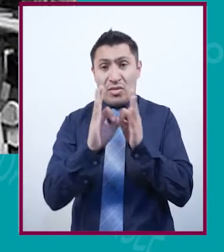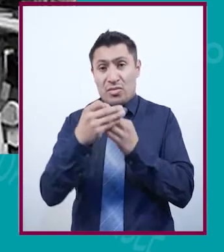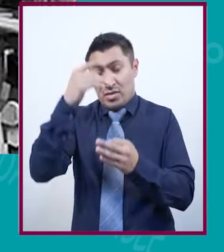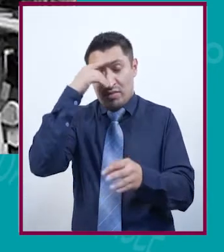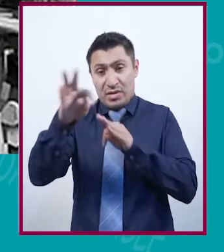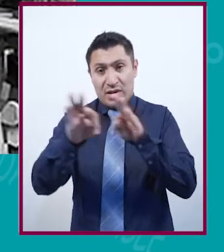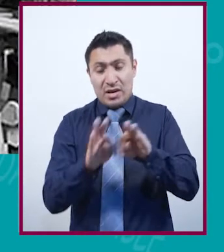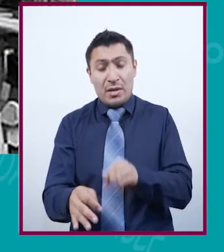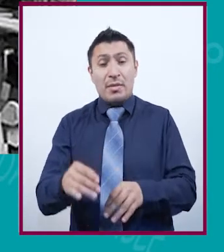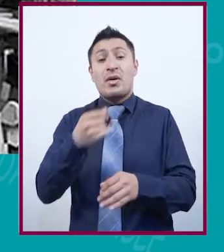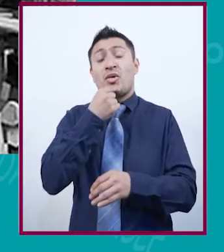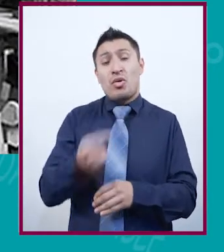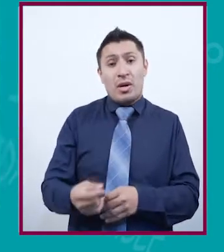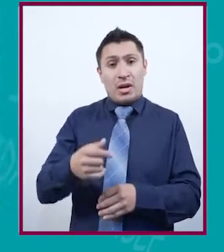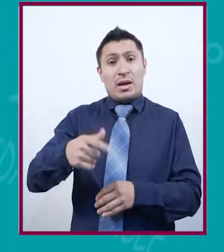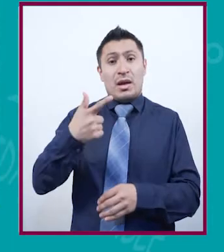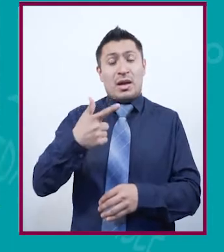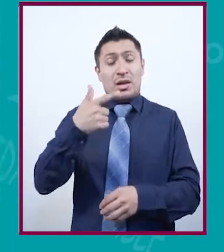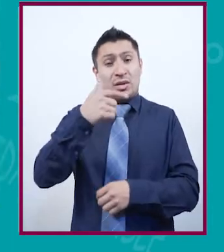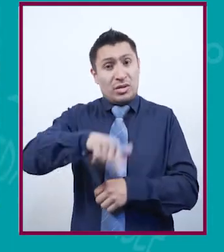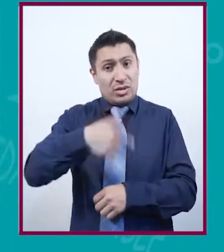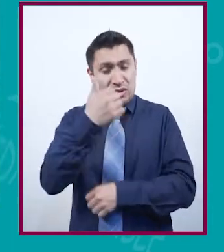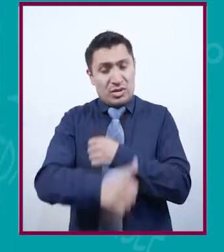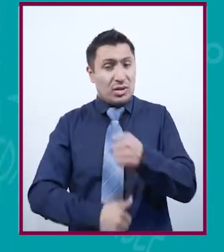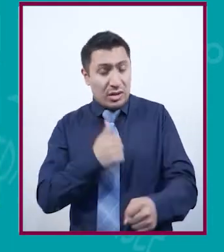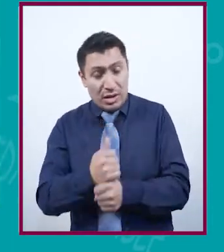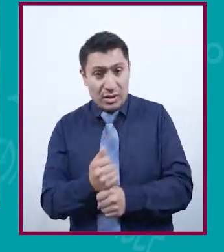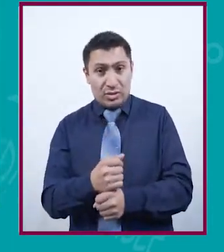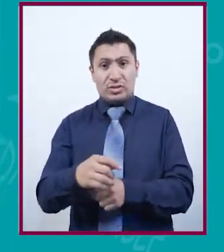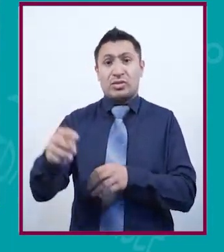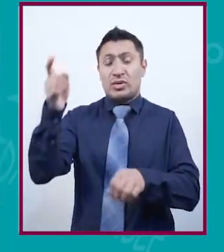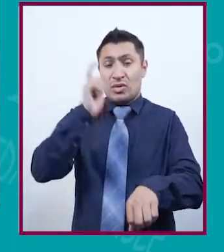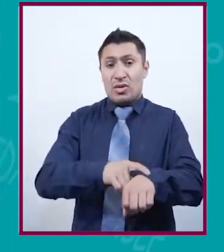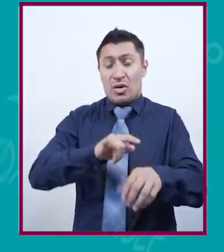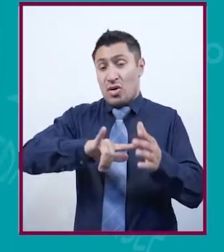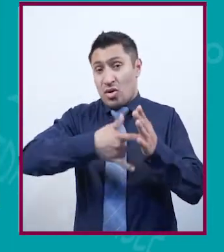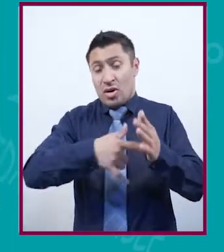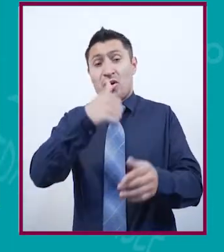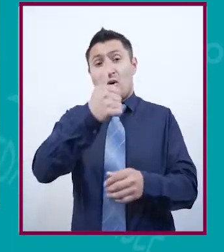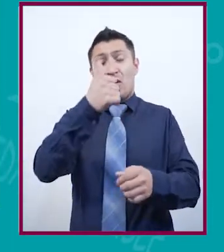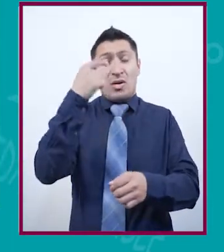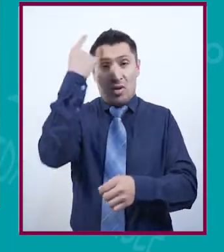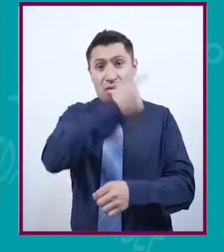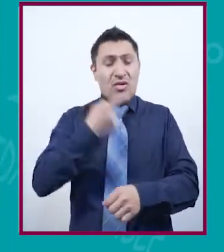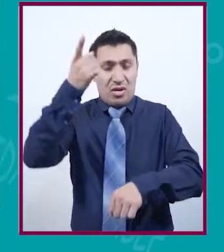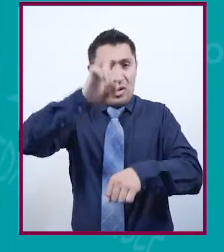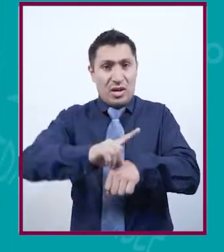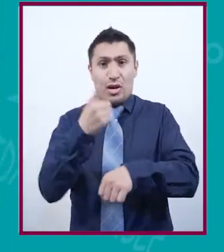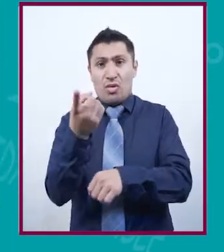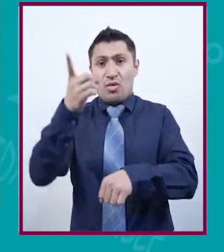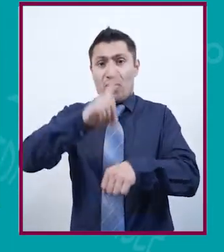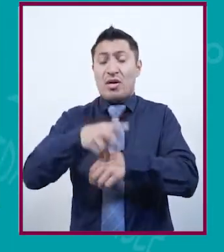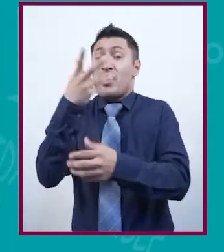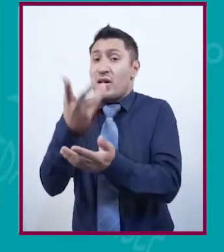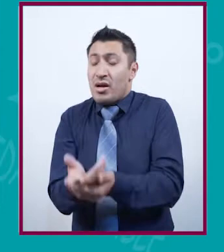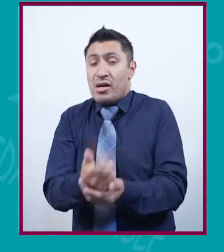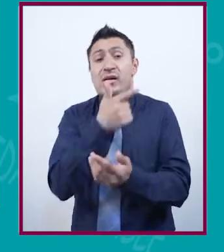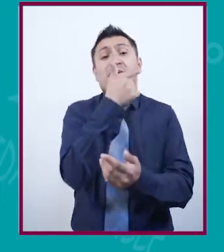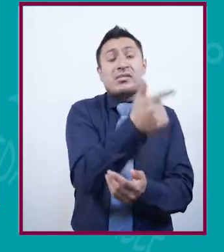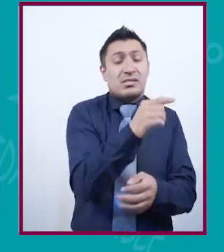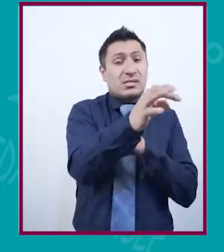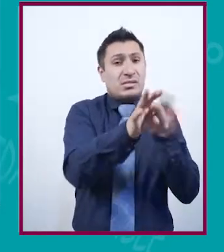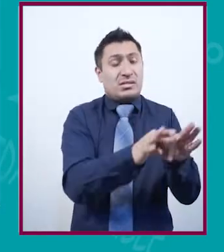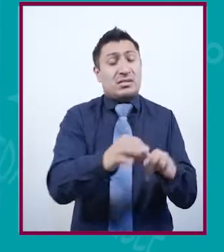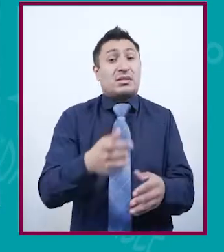infantil, tales como edad mínima de 12 años, una jornada laboral de 6 horas durante el día, un día de descanso por 7